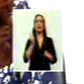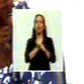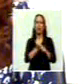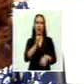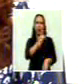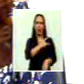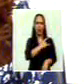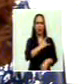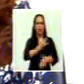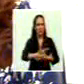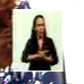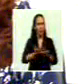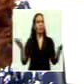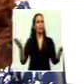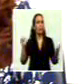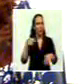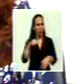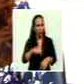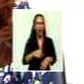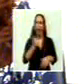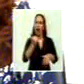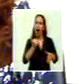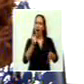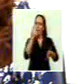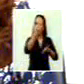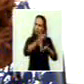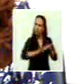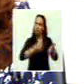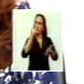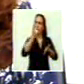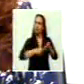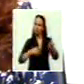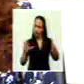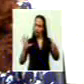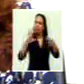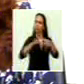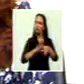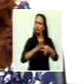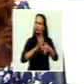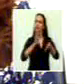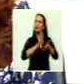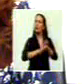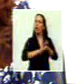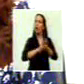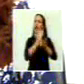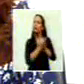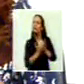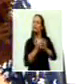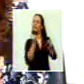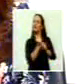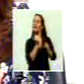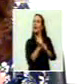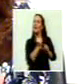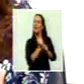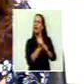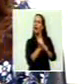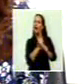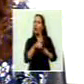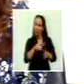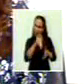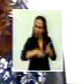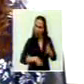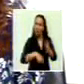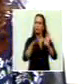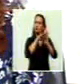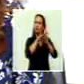públicas cuentan con un convenio colectivo de trabajo en el cual dan cuenta de sus derechos,